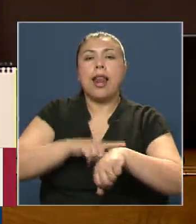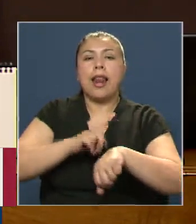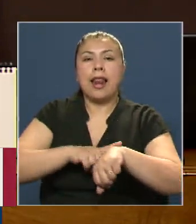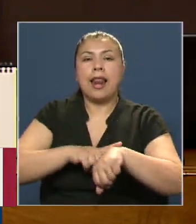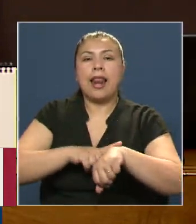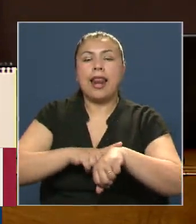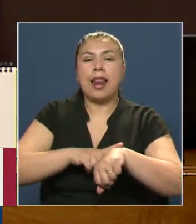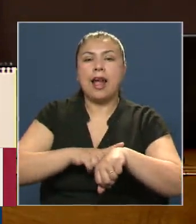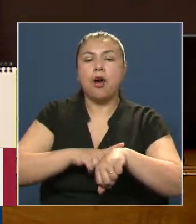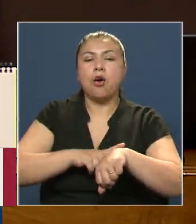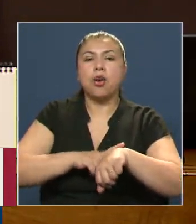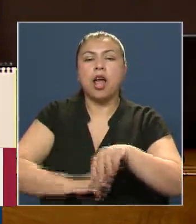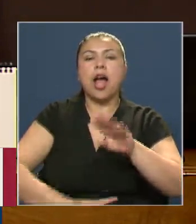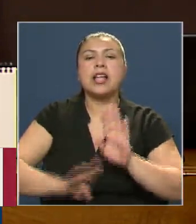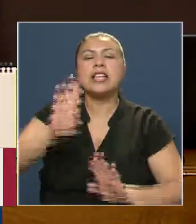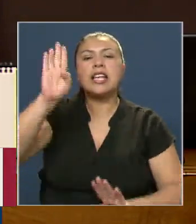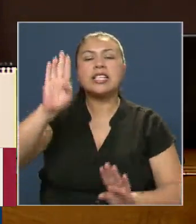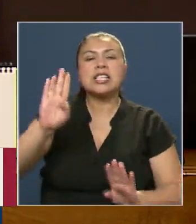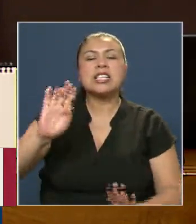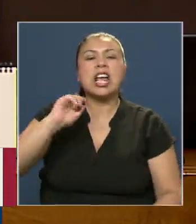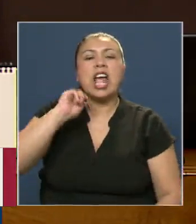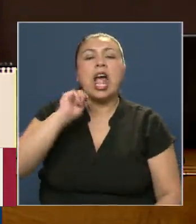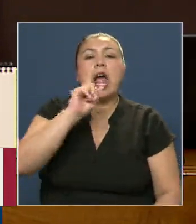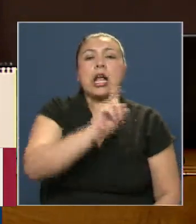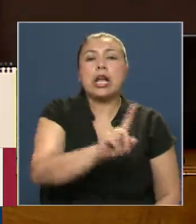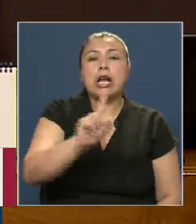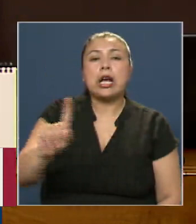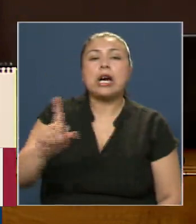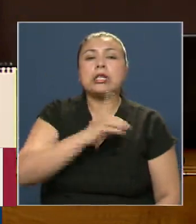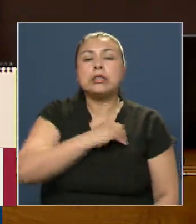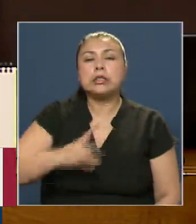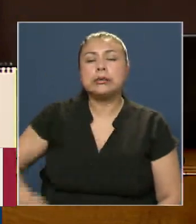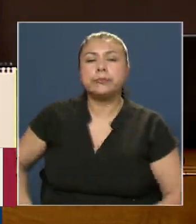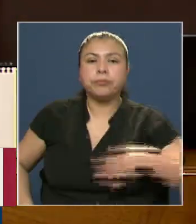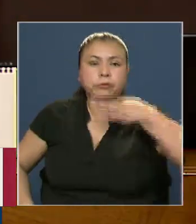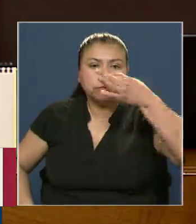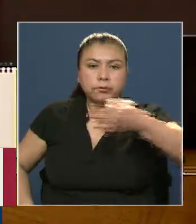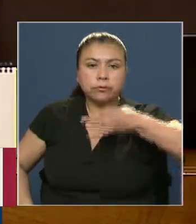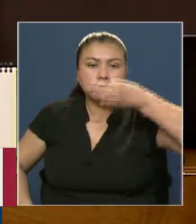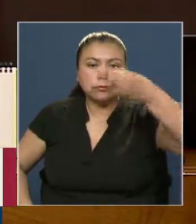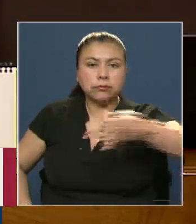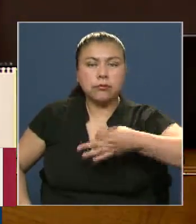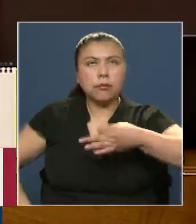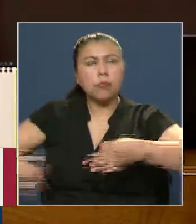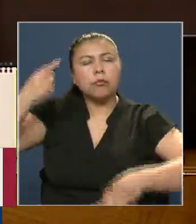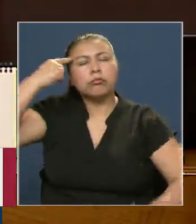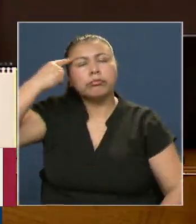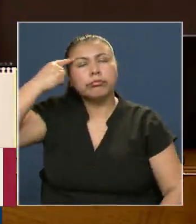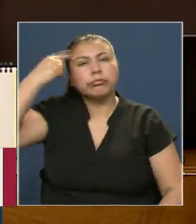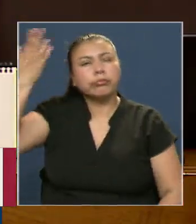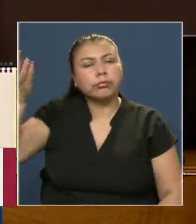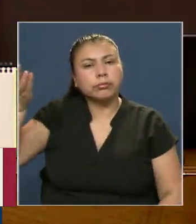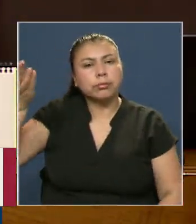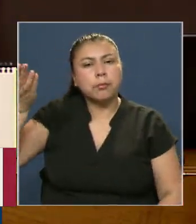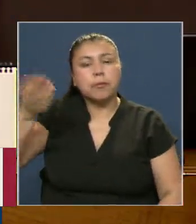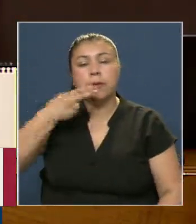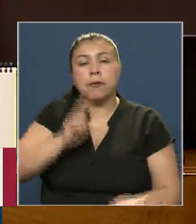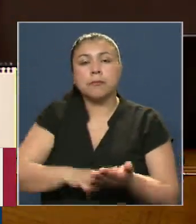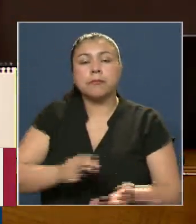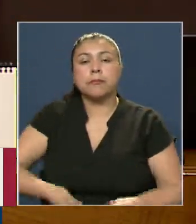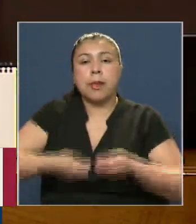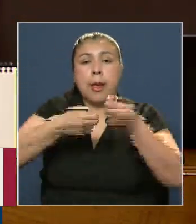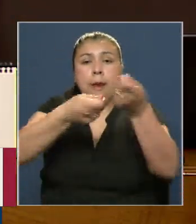de incidentes, es decir, cada diputado expresa lo que le parece y envía